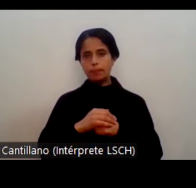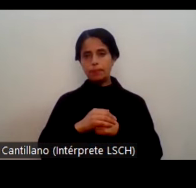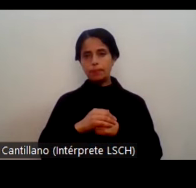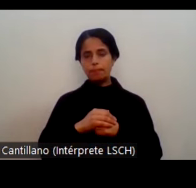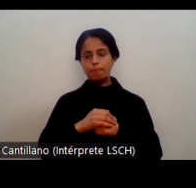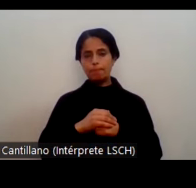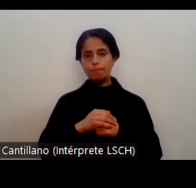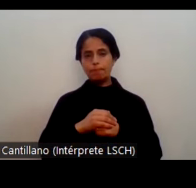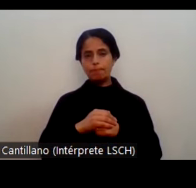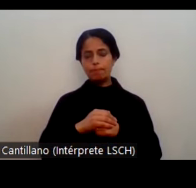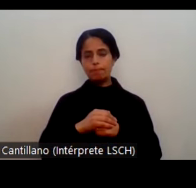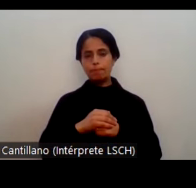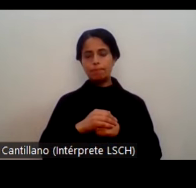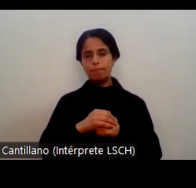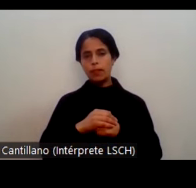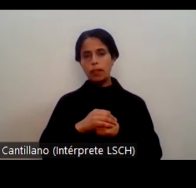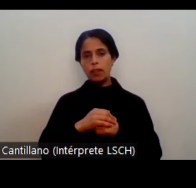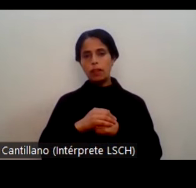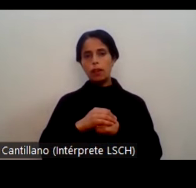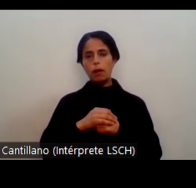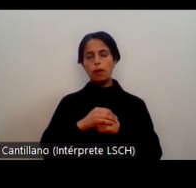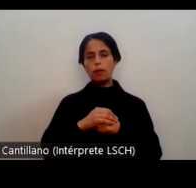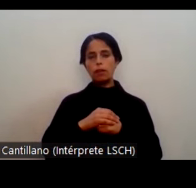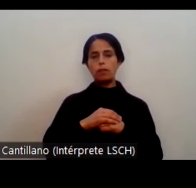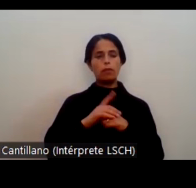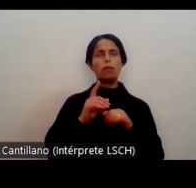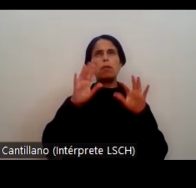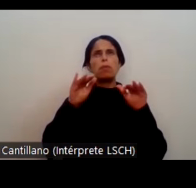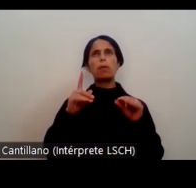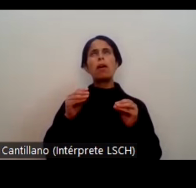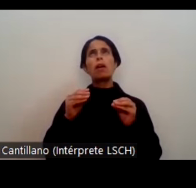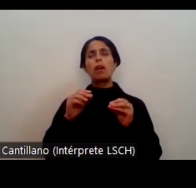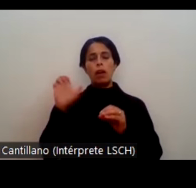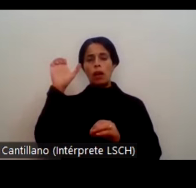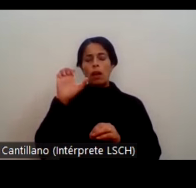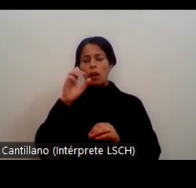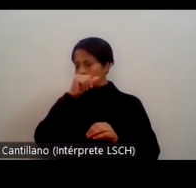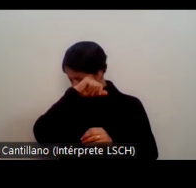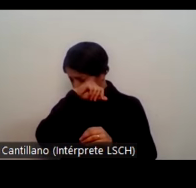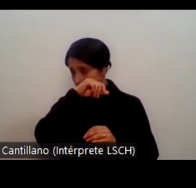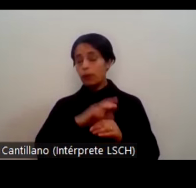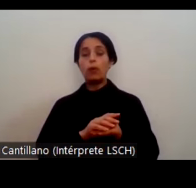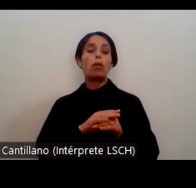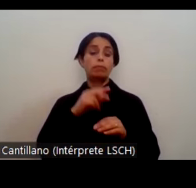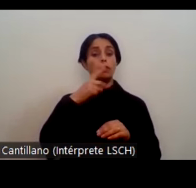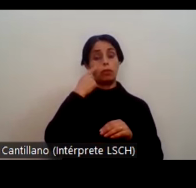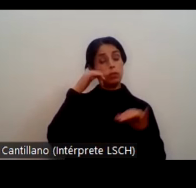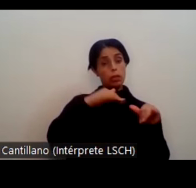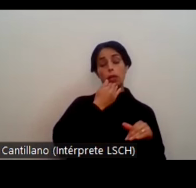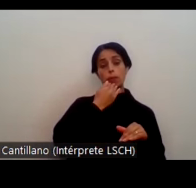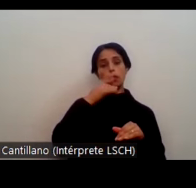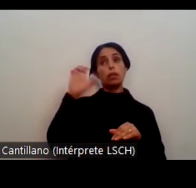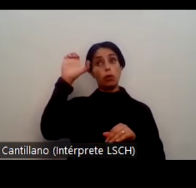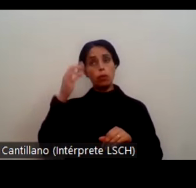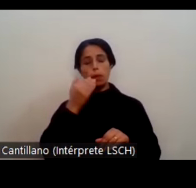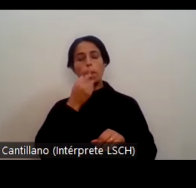de, de Europa y Asia, sino que también la conocemos acá. Se